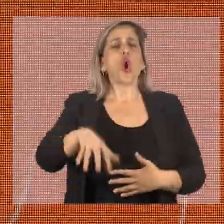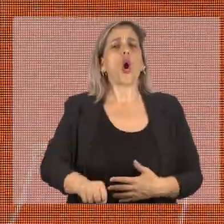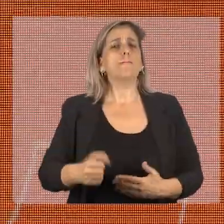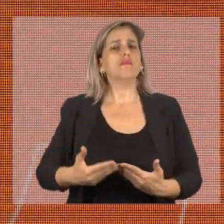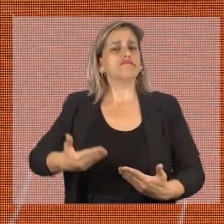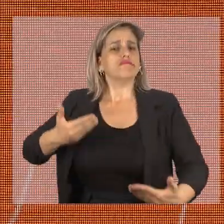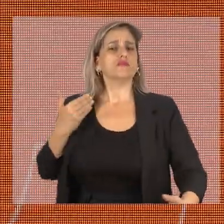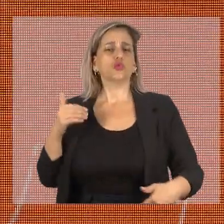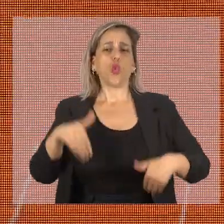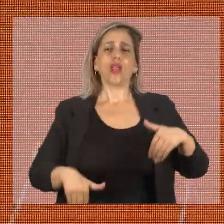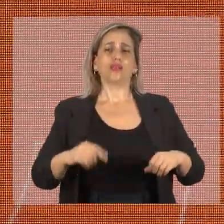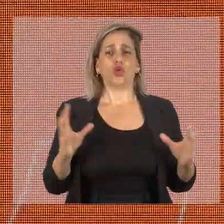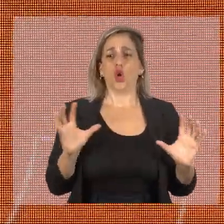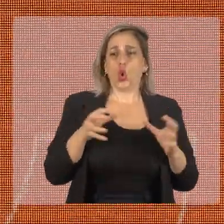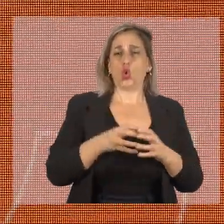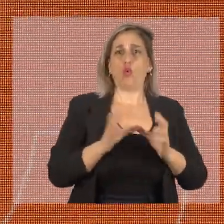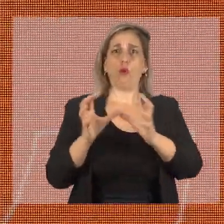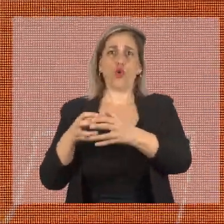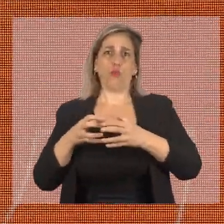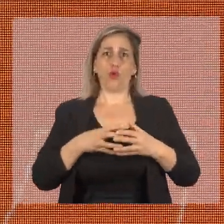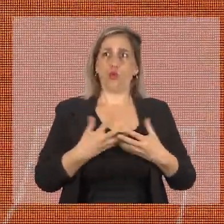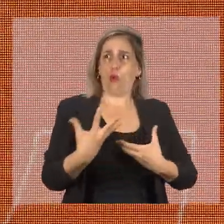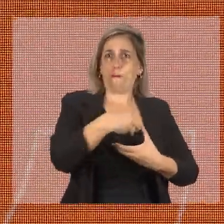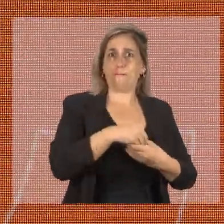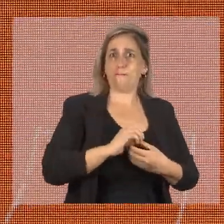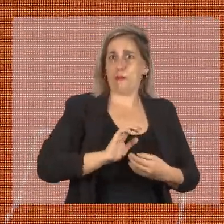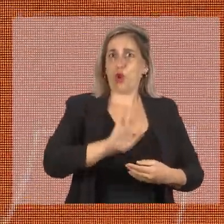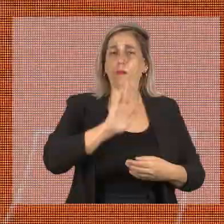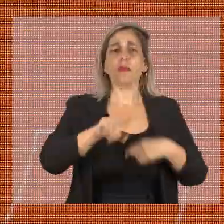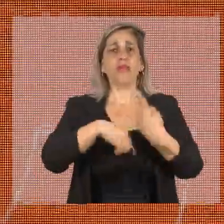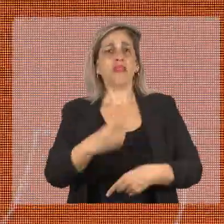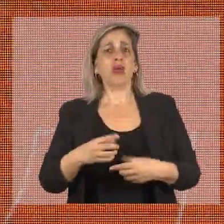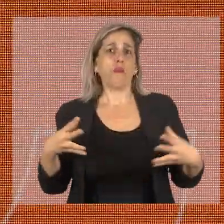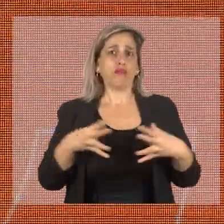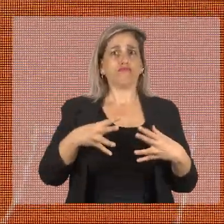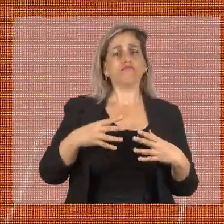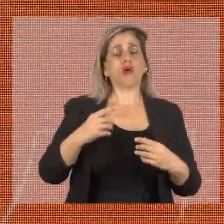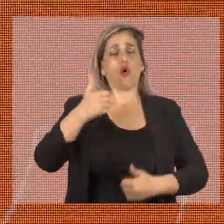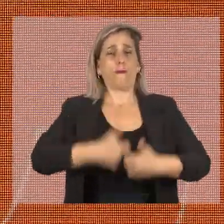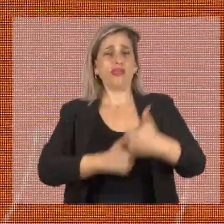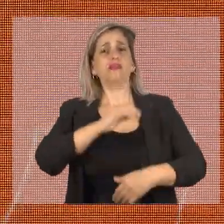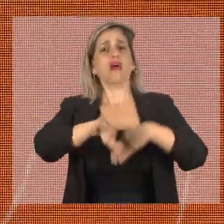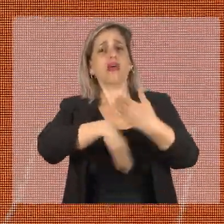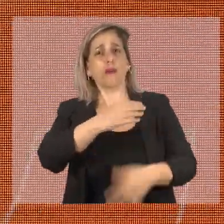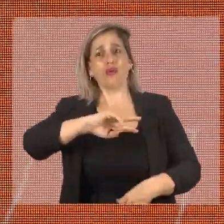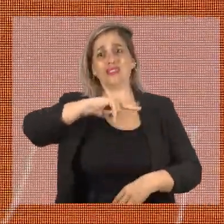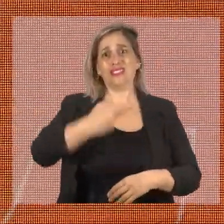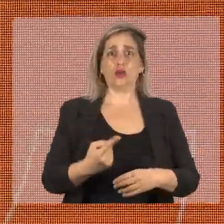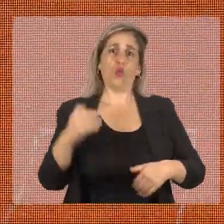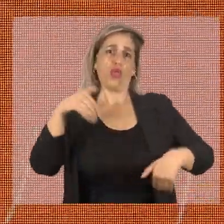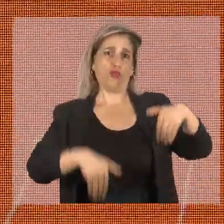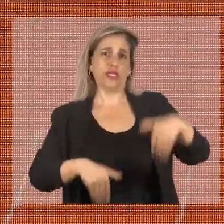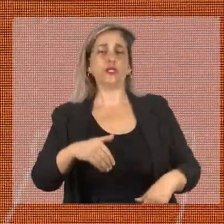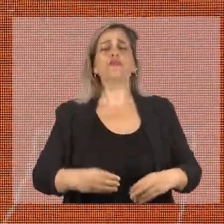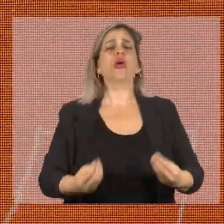Compromiso electoral que empezó en una elección interna, que después tiene una elección entre los partidos y después un balotaje.